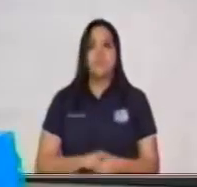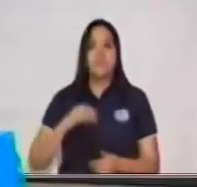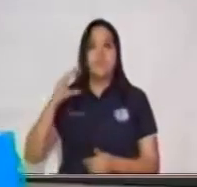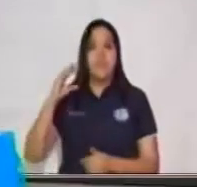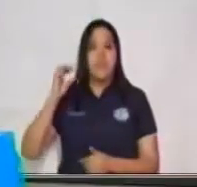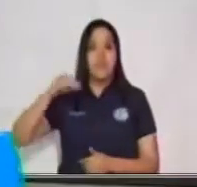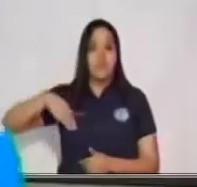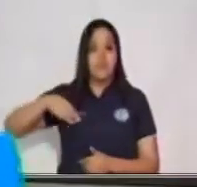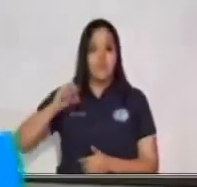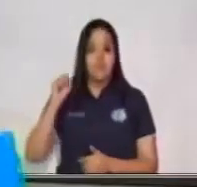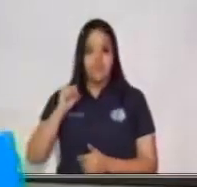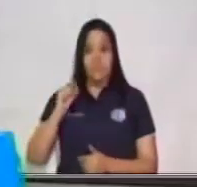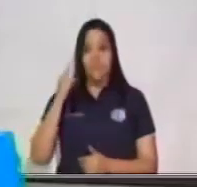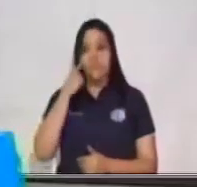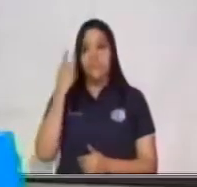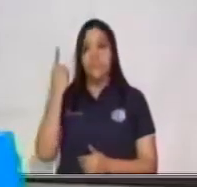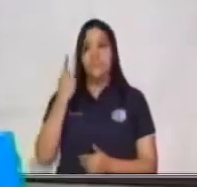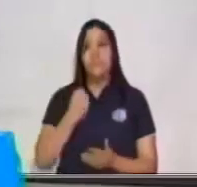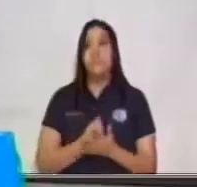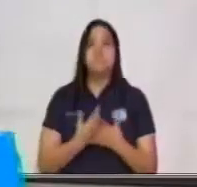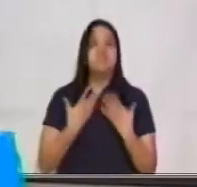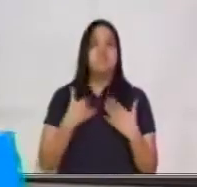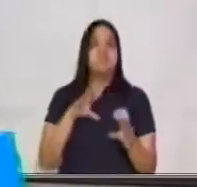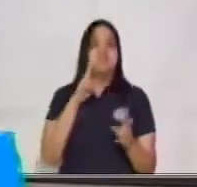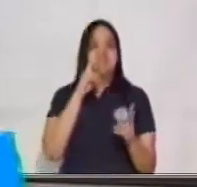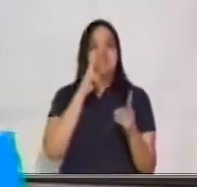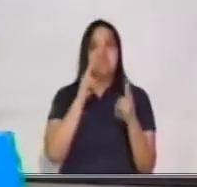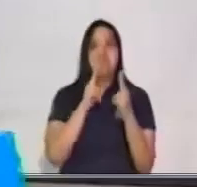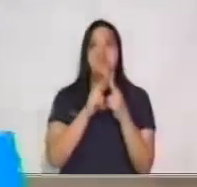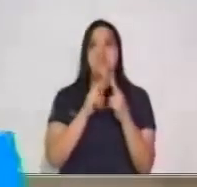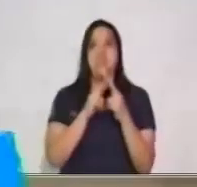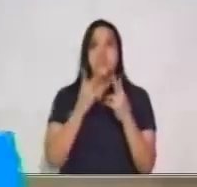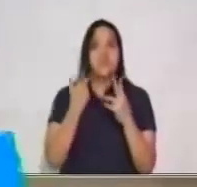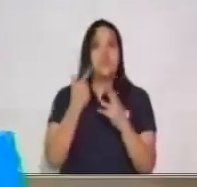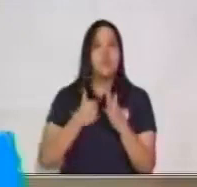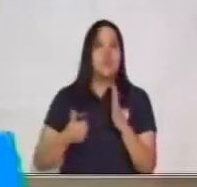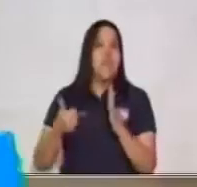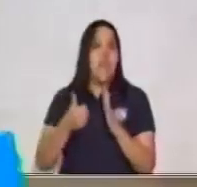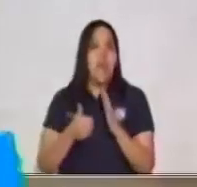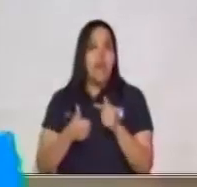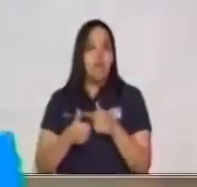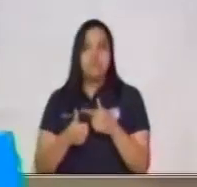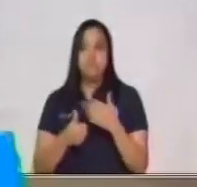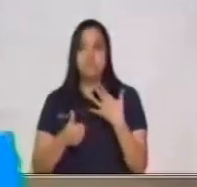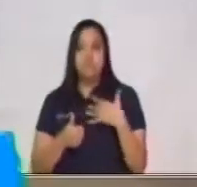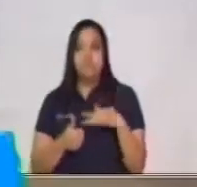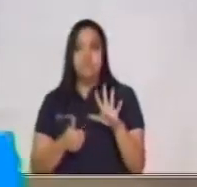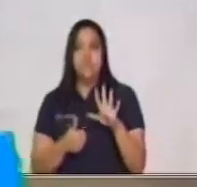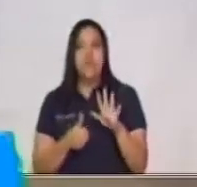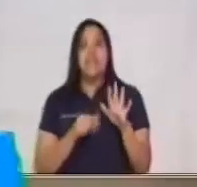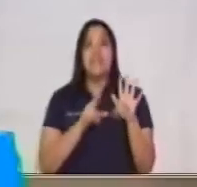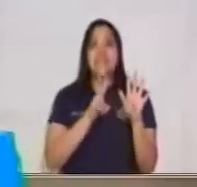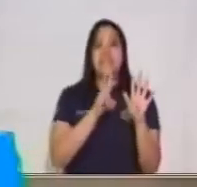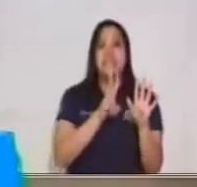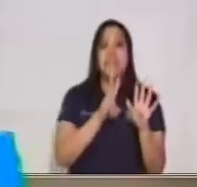centímetros. ¿Sí? Y ya conocemos entonces el valor del lado A, que es